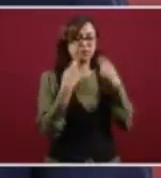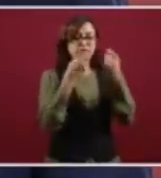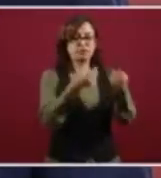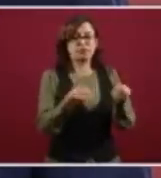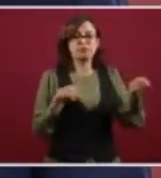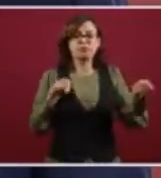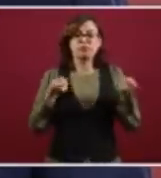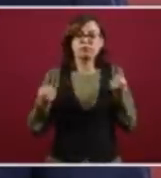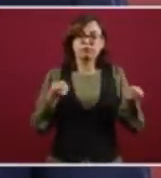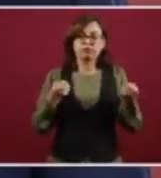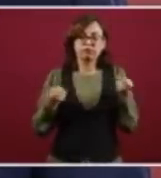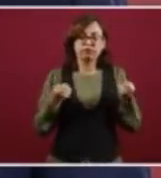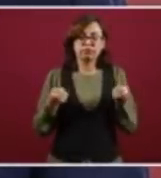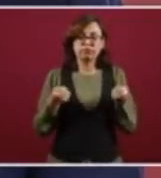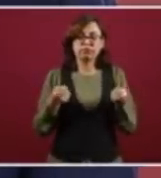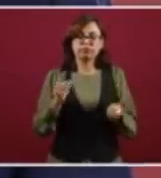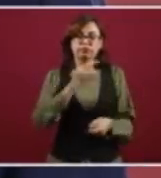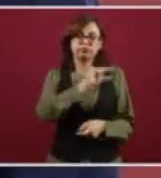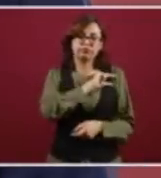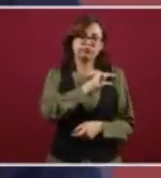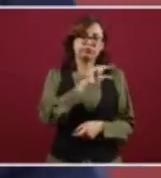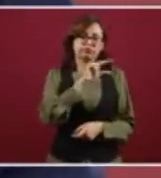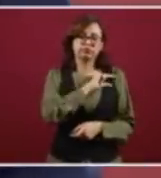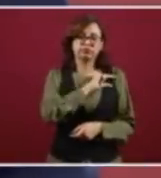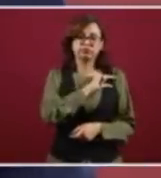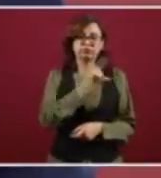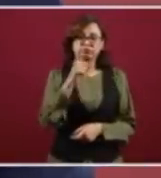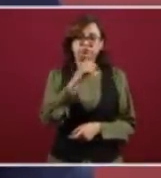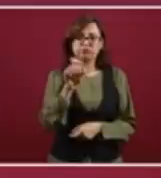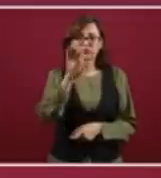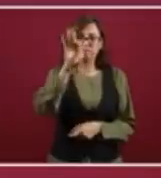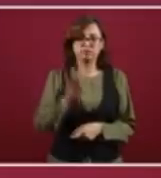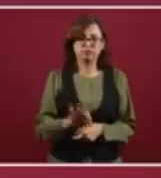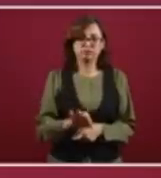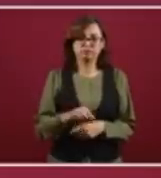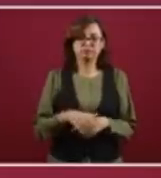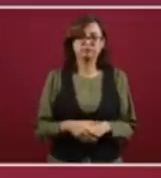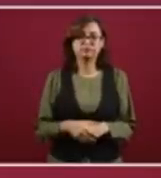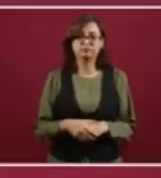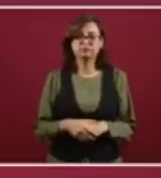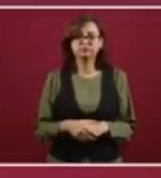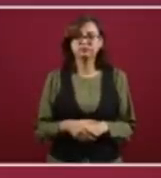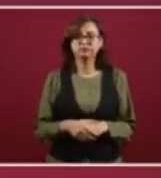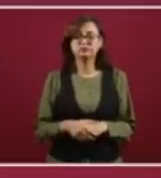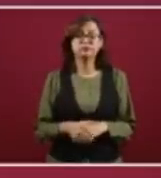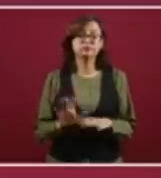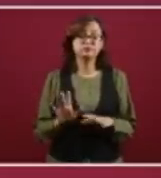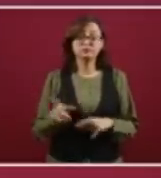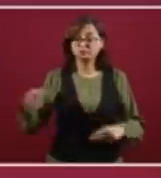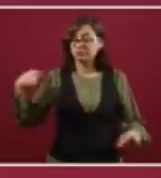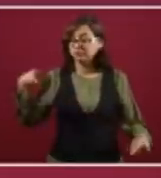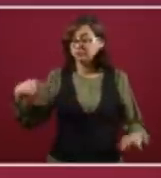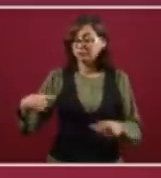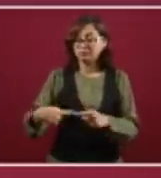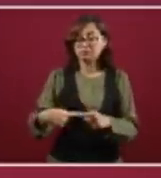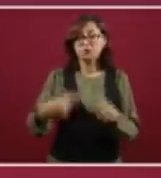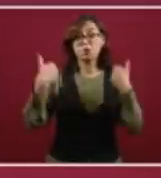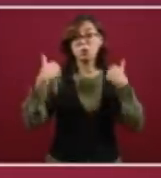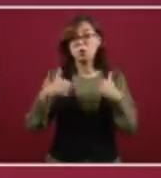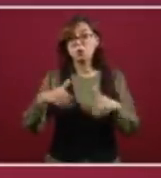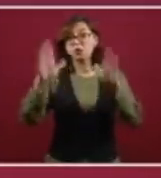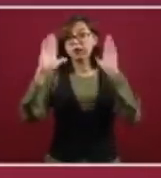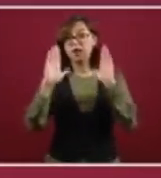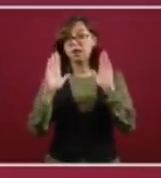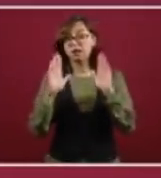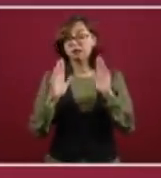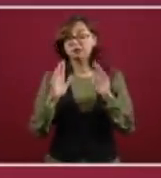dominado por particulares. Al final del sexenio, si seguía esa política, el plan era